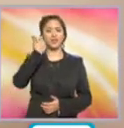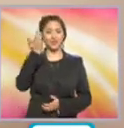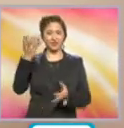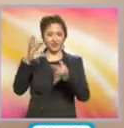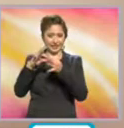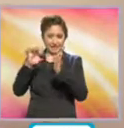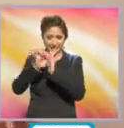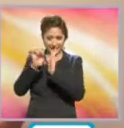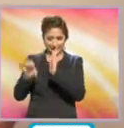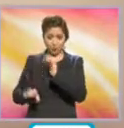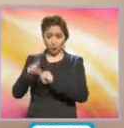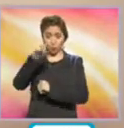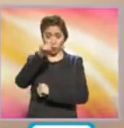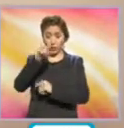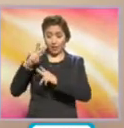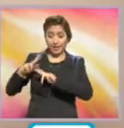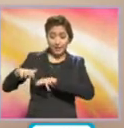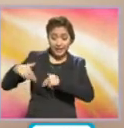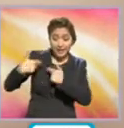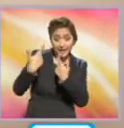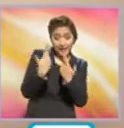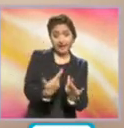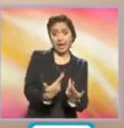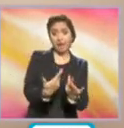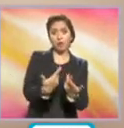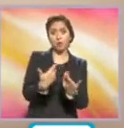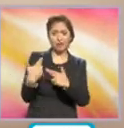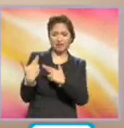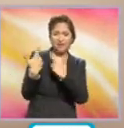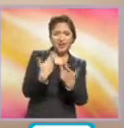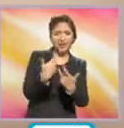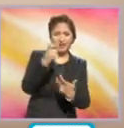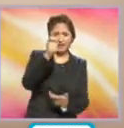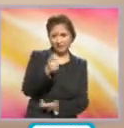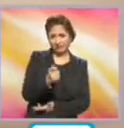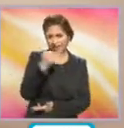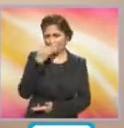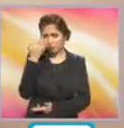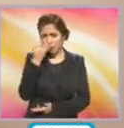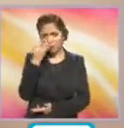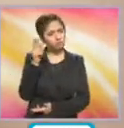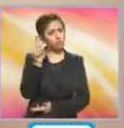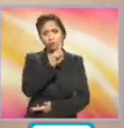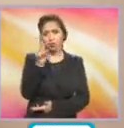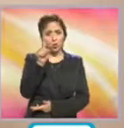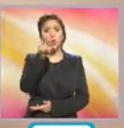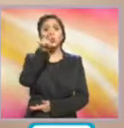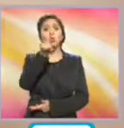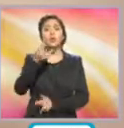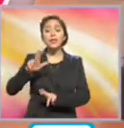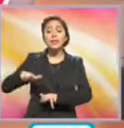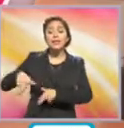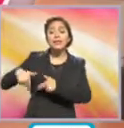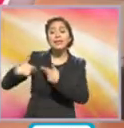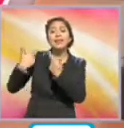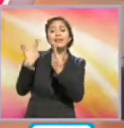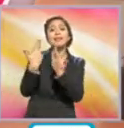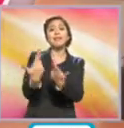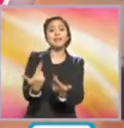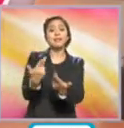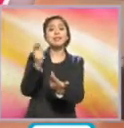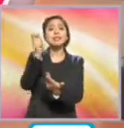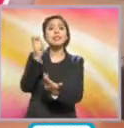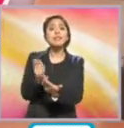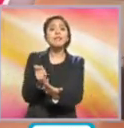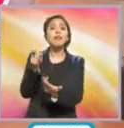regalamos algo, no estás regalando la flor como tal. No. Estás regalando lo que significa. Sin duda. Sí, ese es el